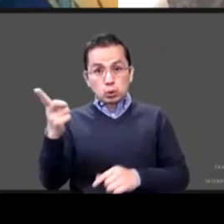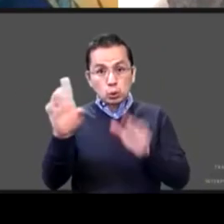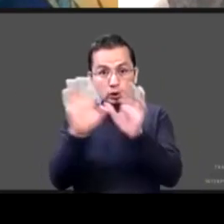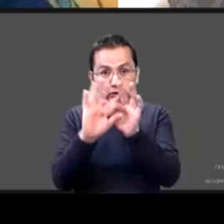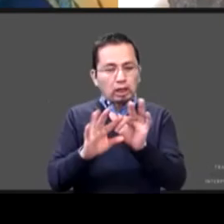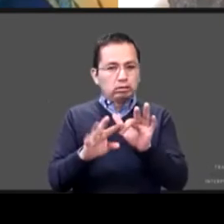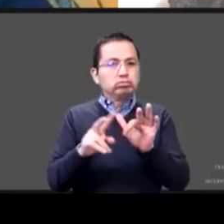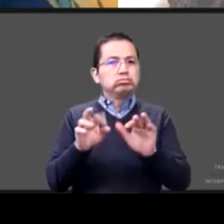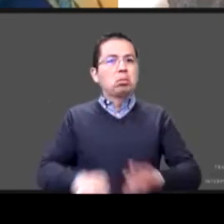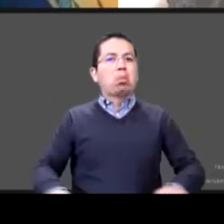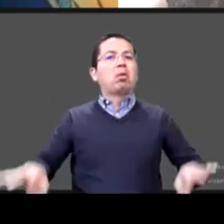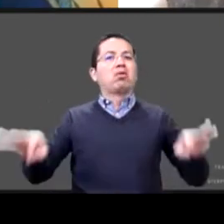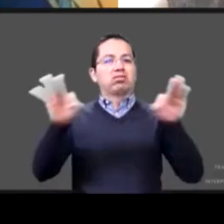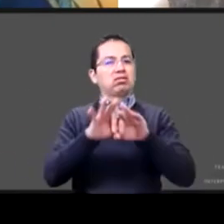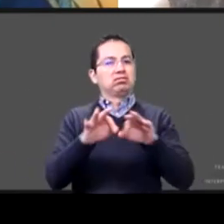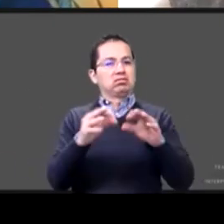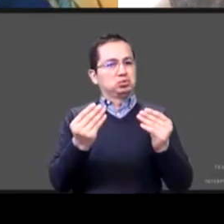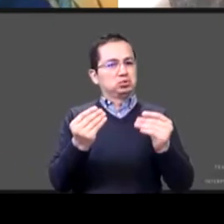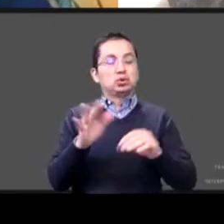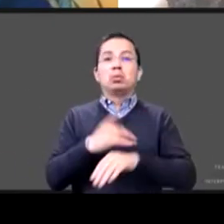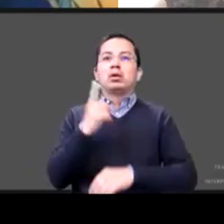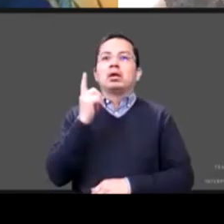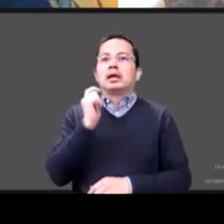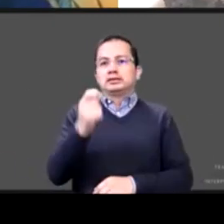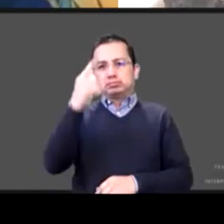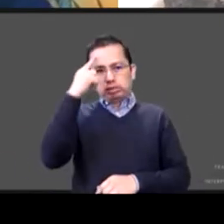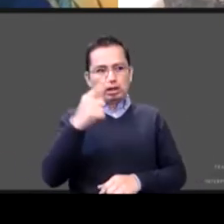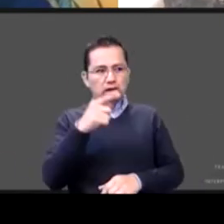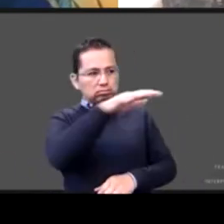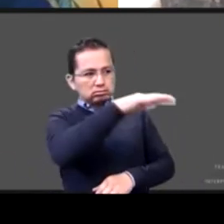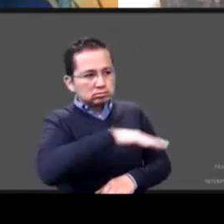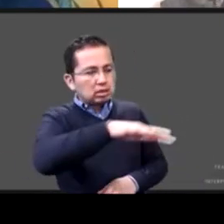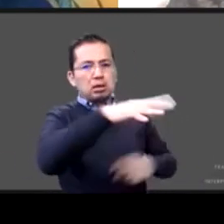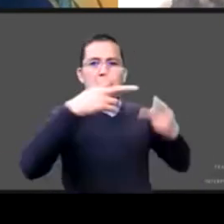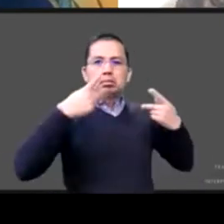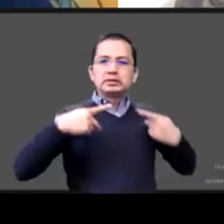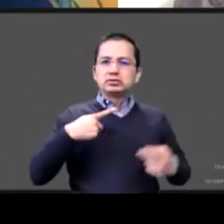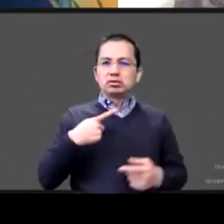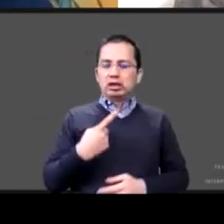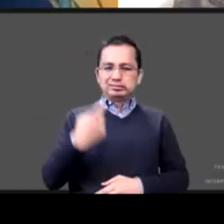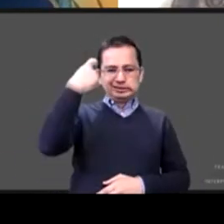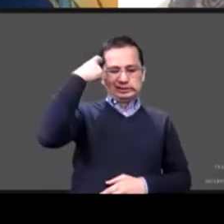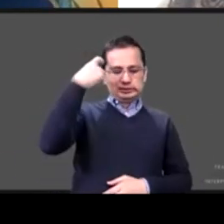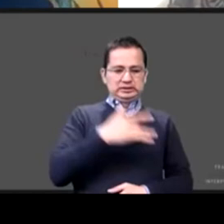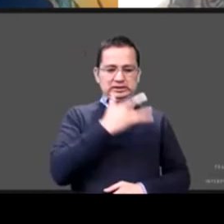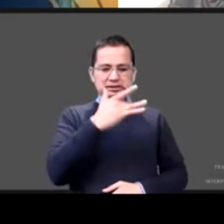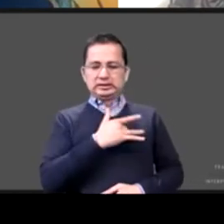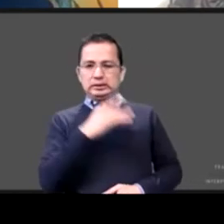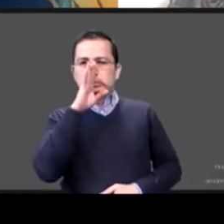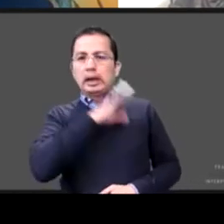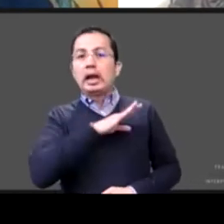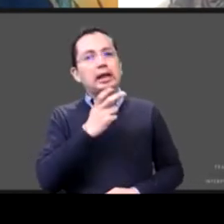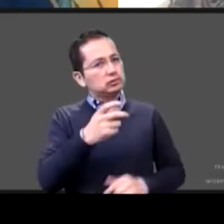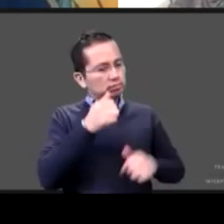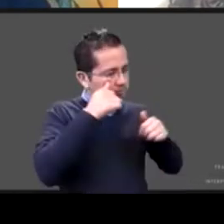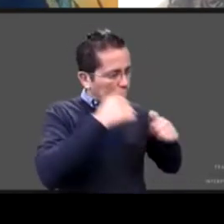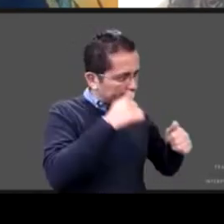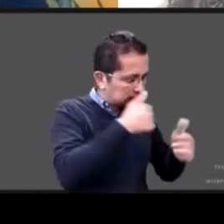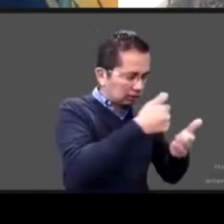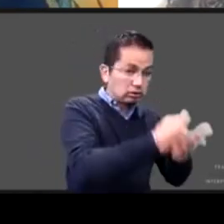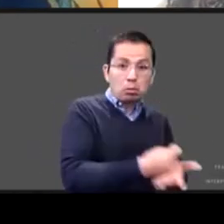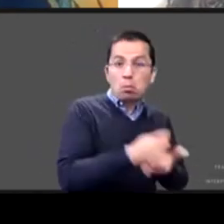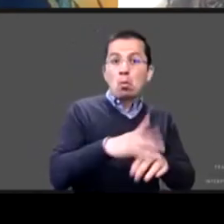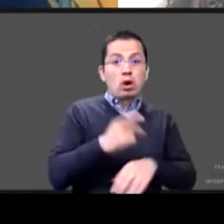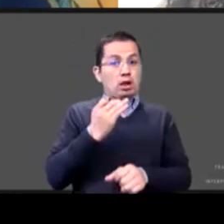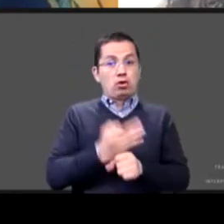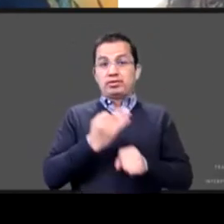atención a toda la cuestión emocional tan afectada en estos meses, en estas semanas, y que también los